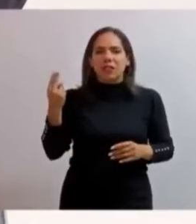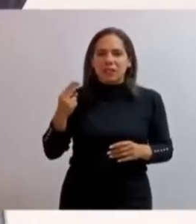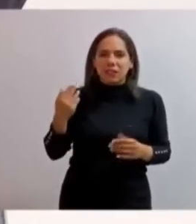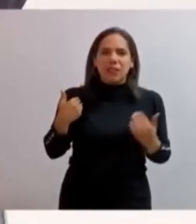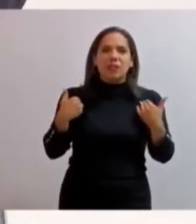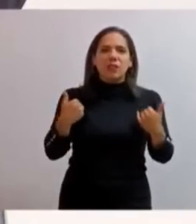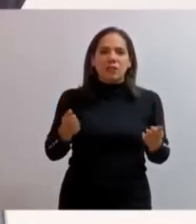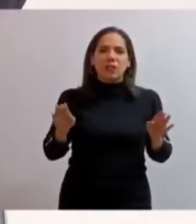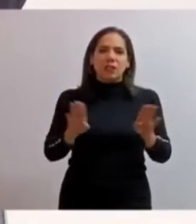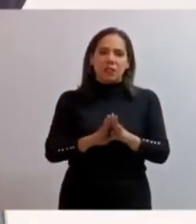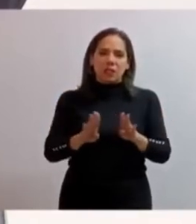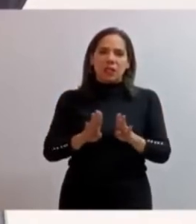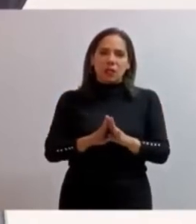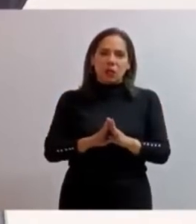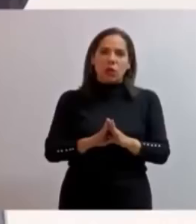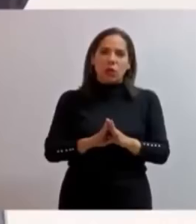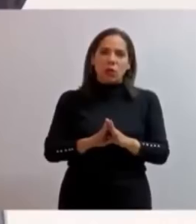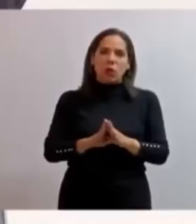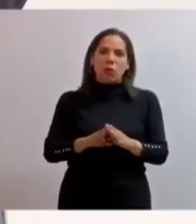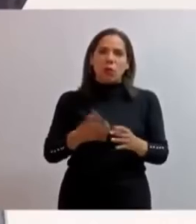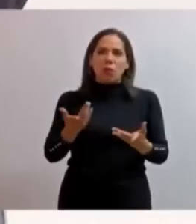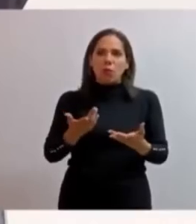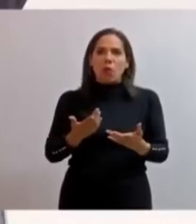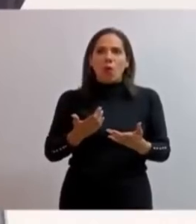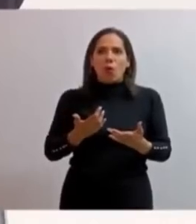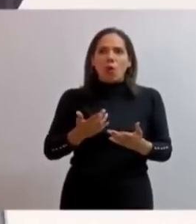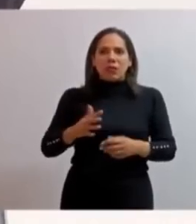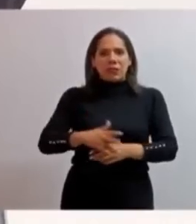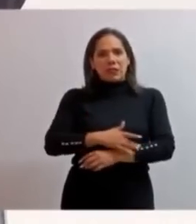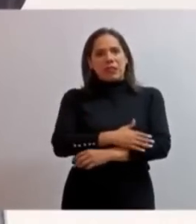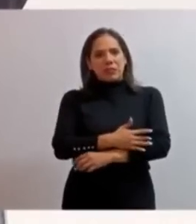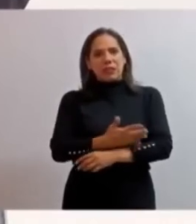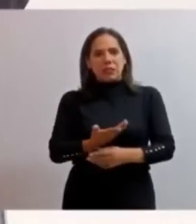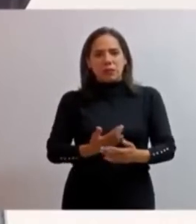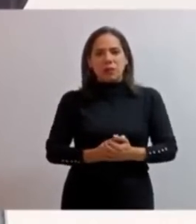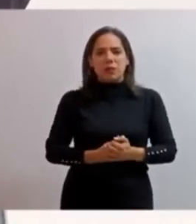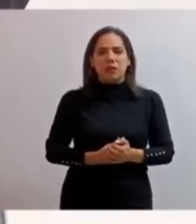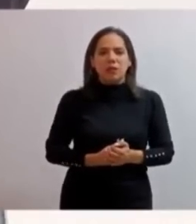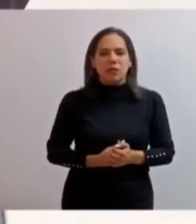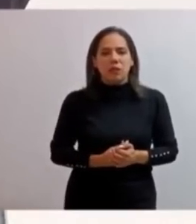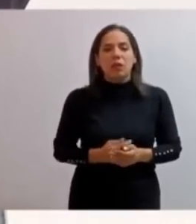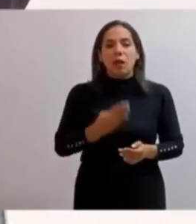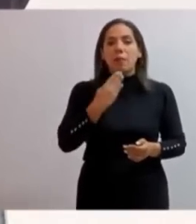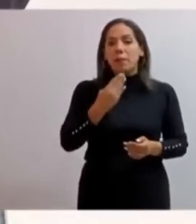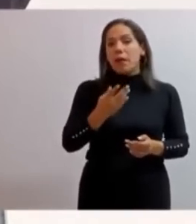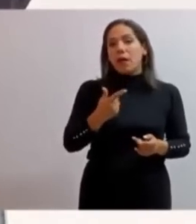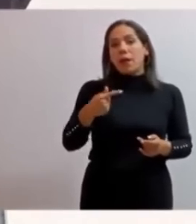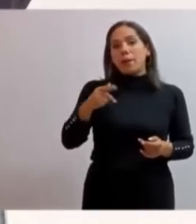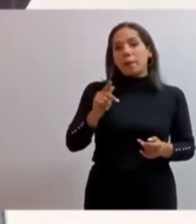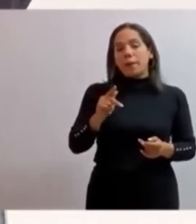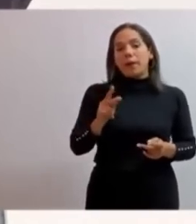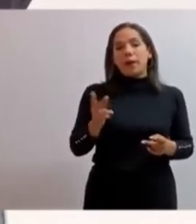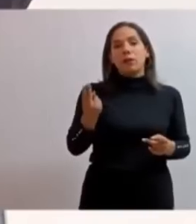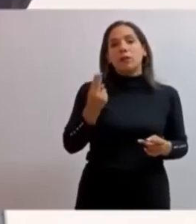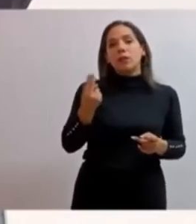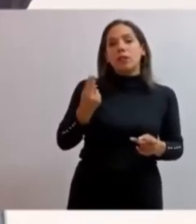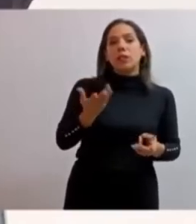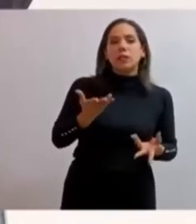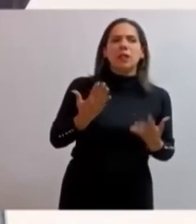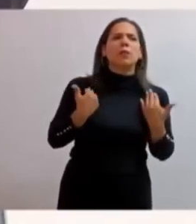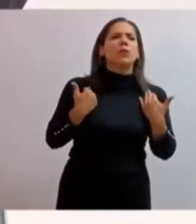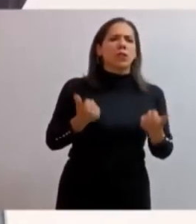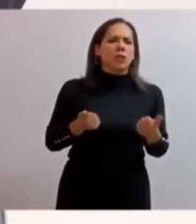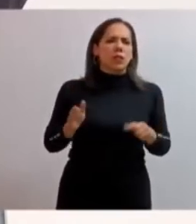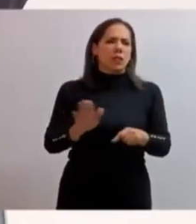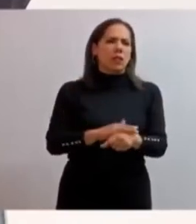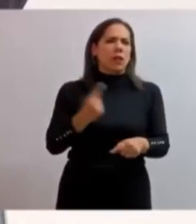los primeros en autorregularlos. Aprovechando esos comentarios que bien pueden ser planteados al interior de los consejos técnicos,